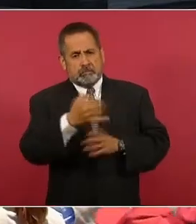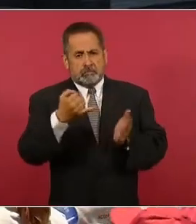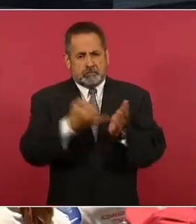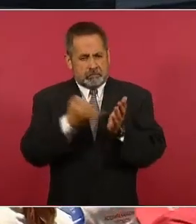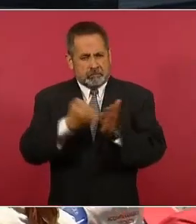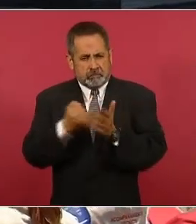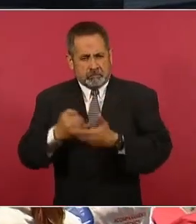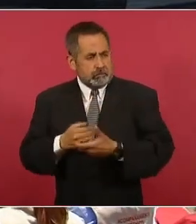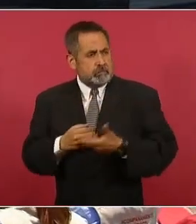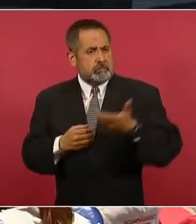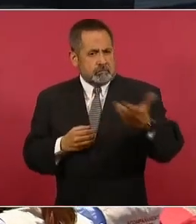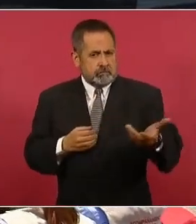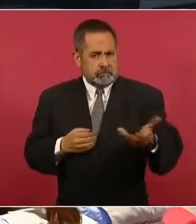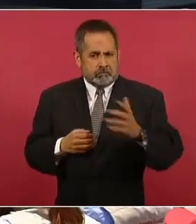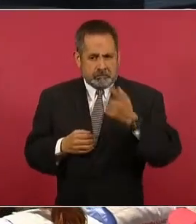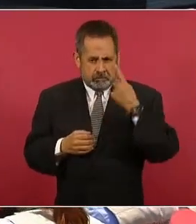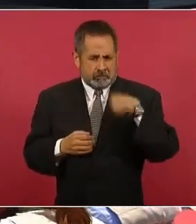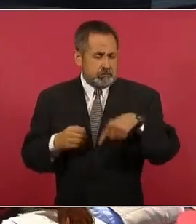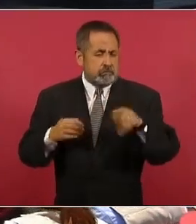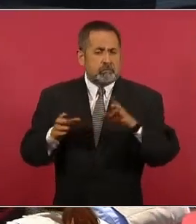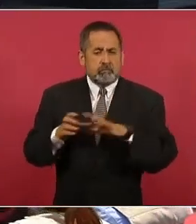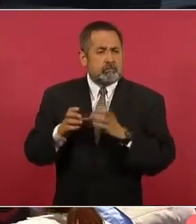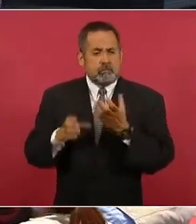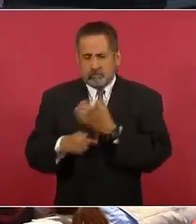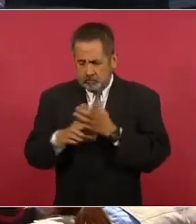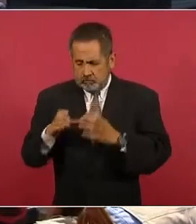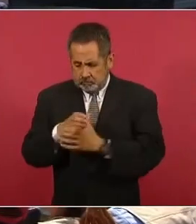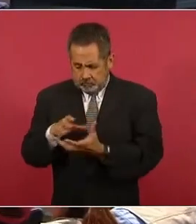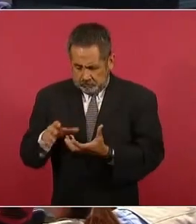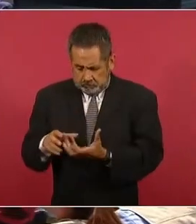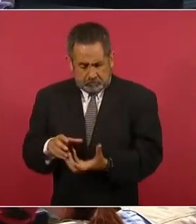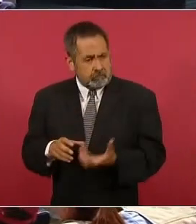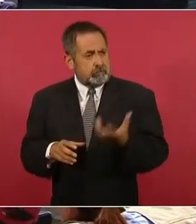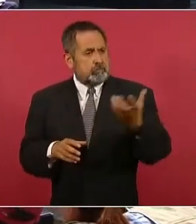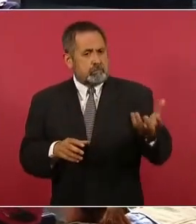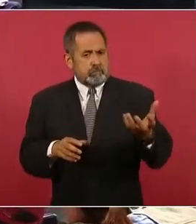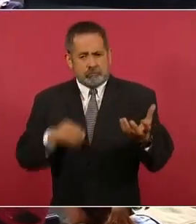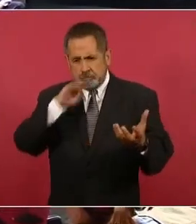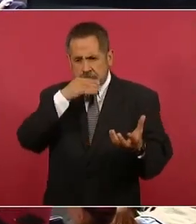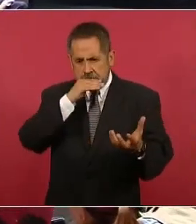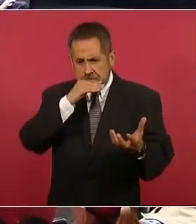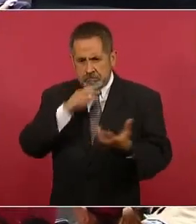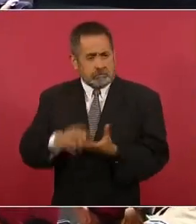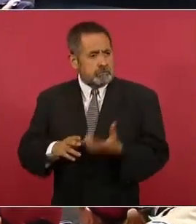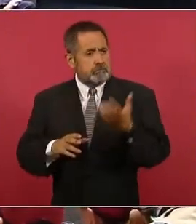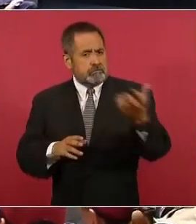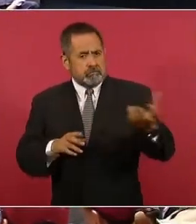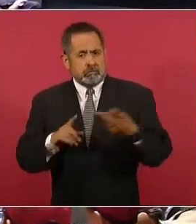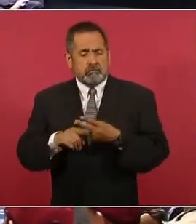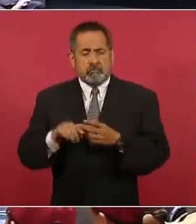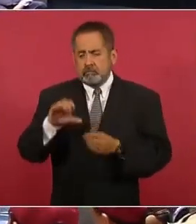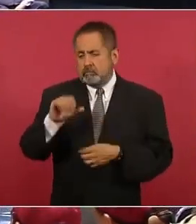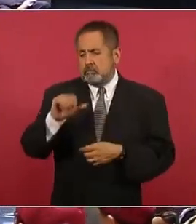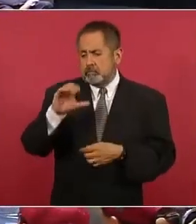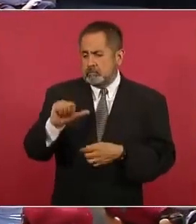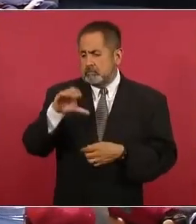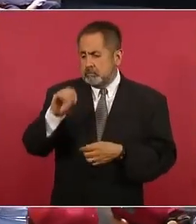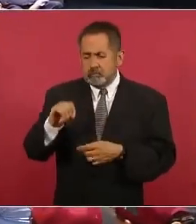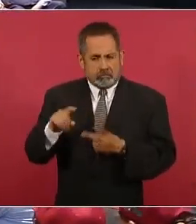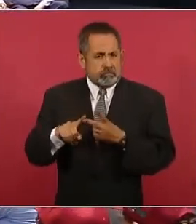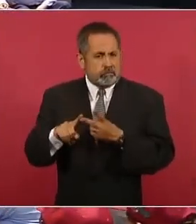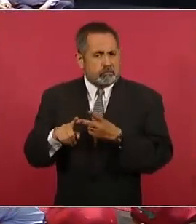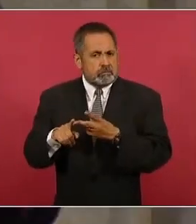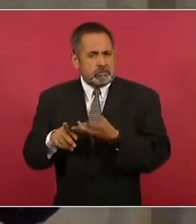eso se pagaba en especie, en maíz, en cacao,